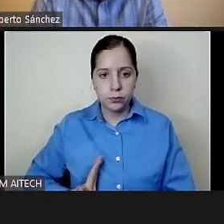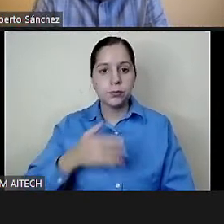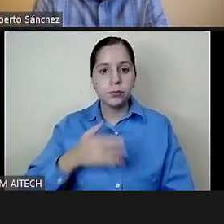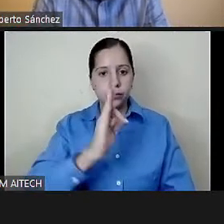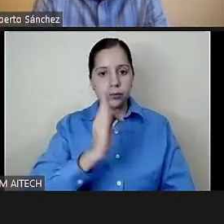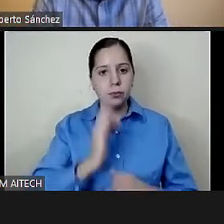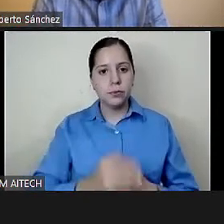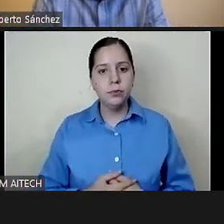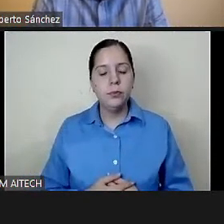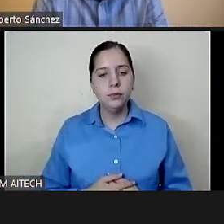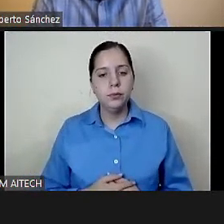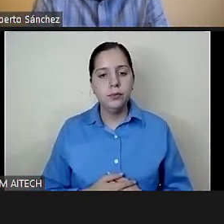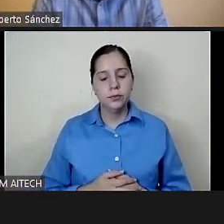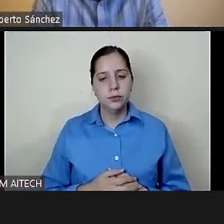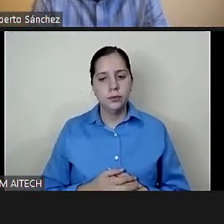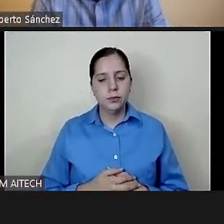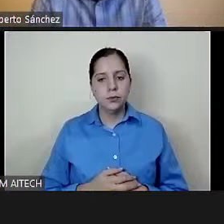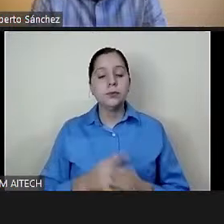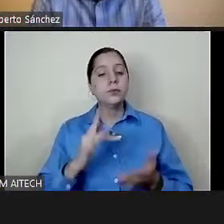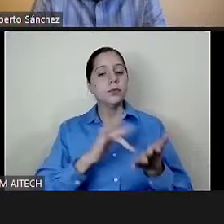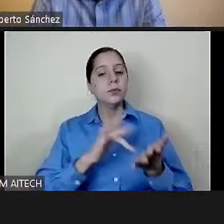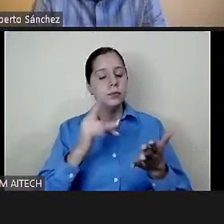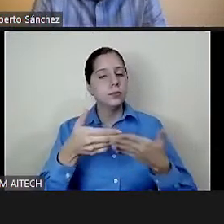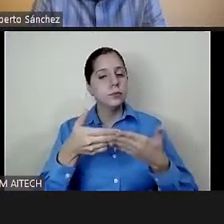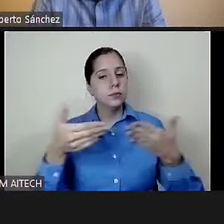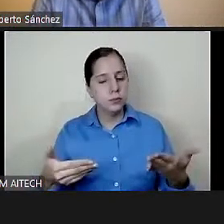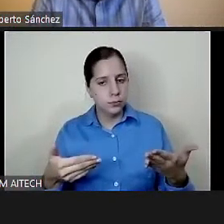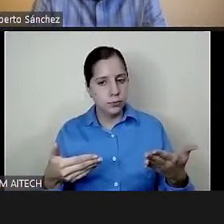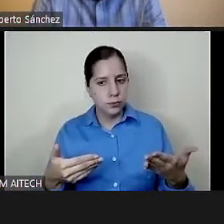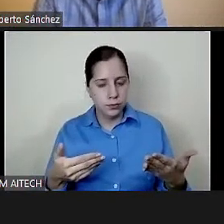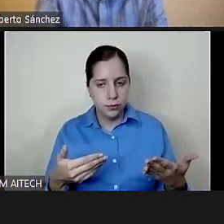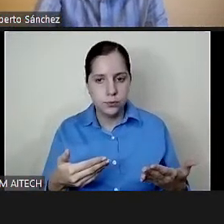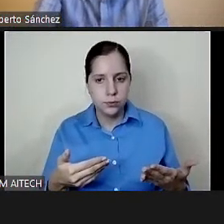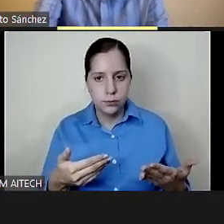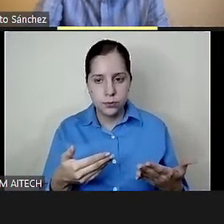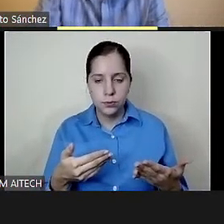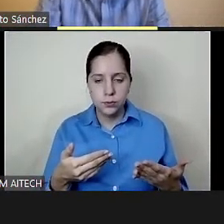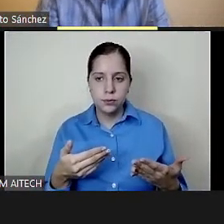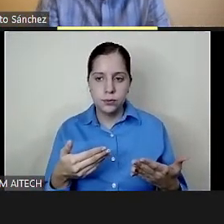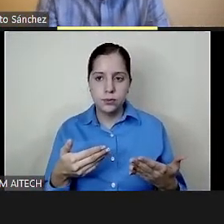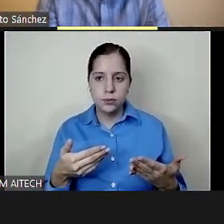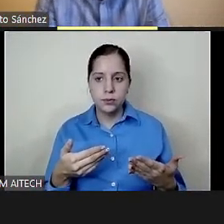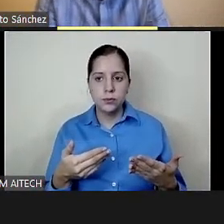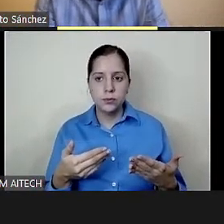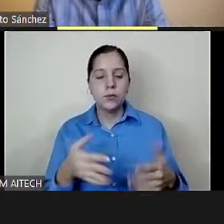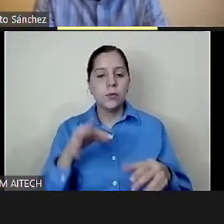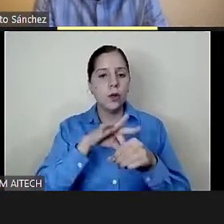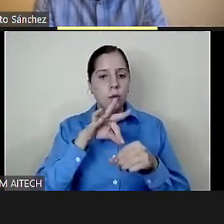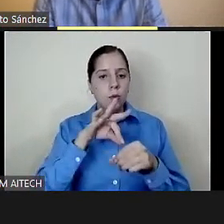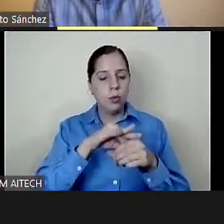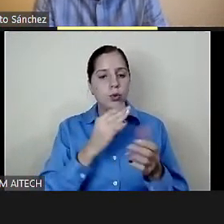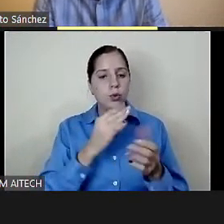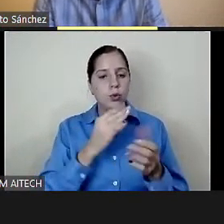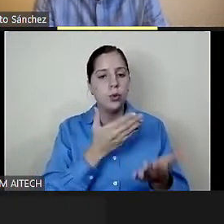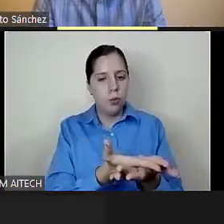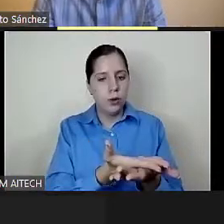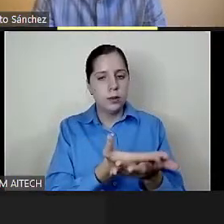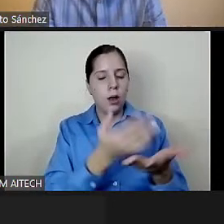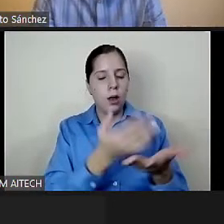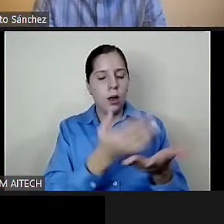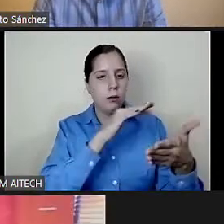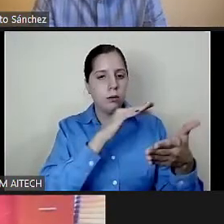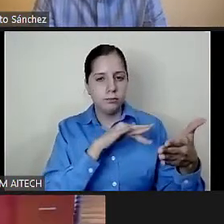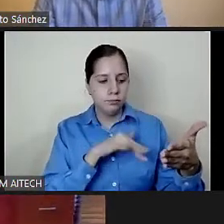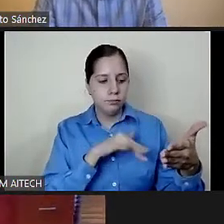favor. Gracias. A continuación procedo con la toma de la votación de la propuesta de la dispensa de la lectura de los documentos